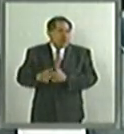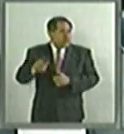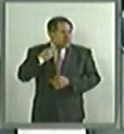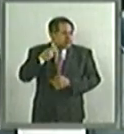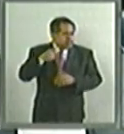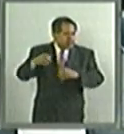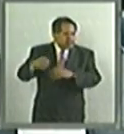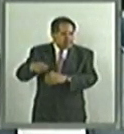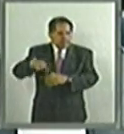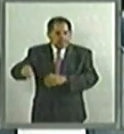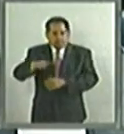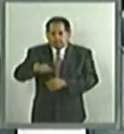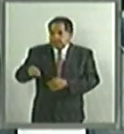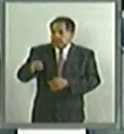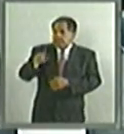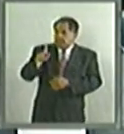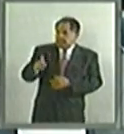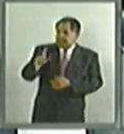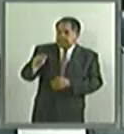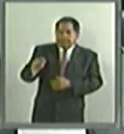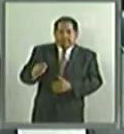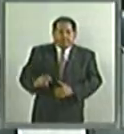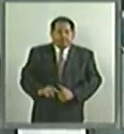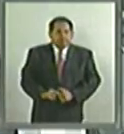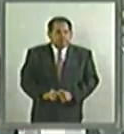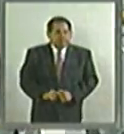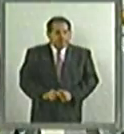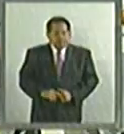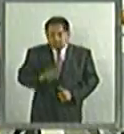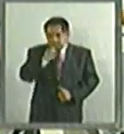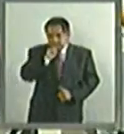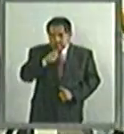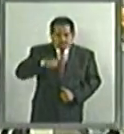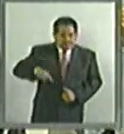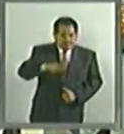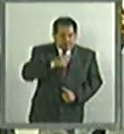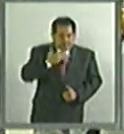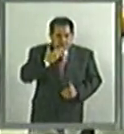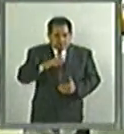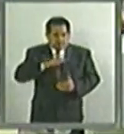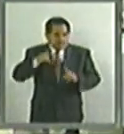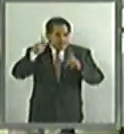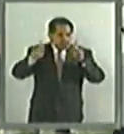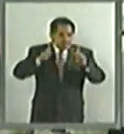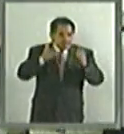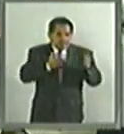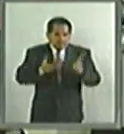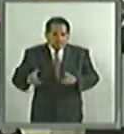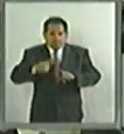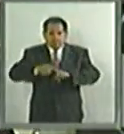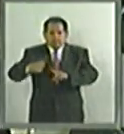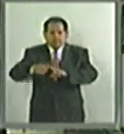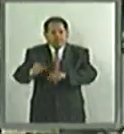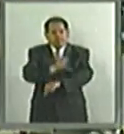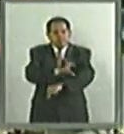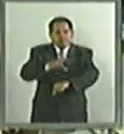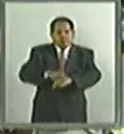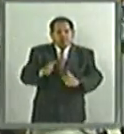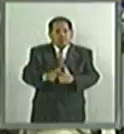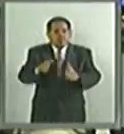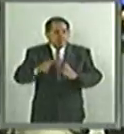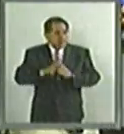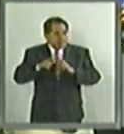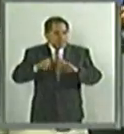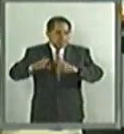Parlamentario del Partido del Trabajo. Asimismo, contamos con la visita de los coordinadores de los grupos parlamentarios